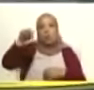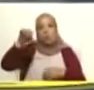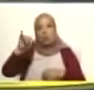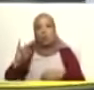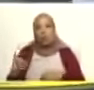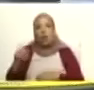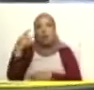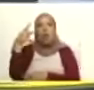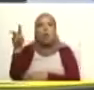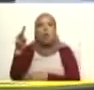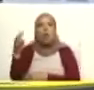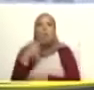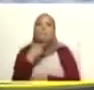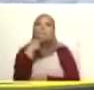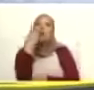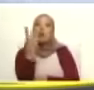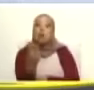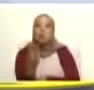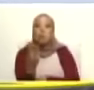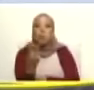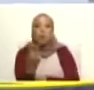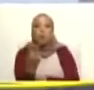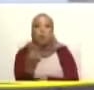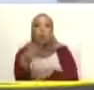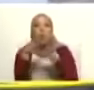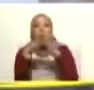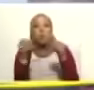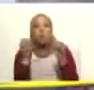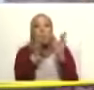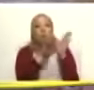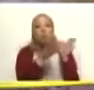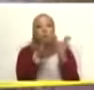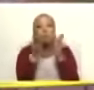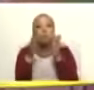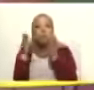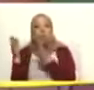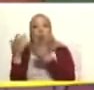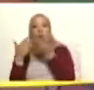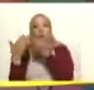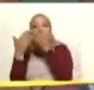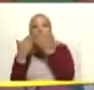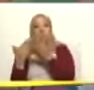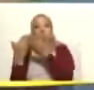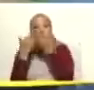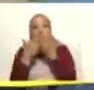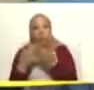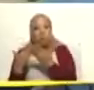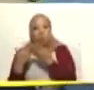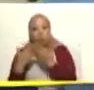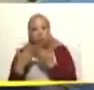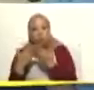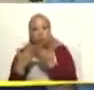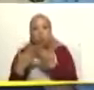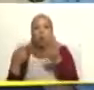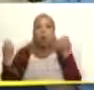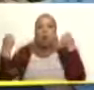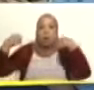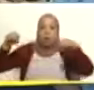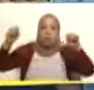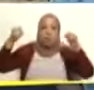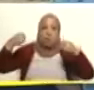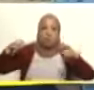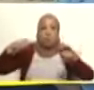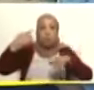voceros parroquiales, bueno, toda la organización estudiantil abocado a este gran simulacro,